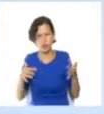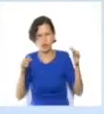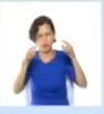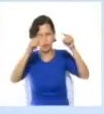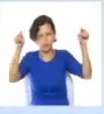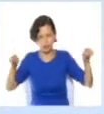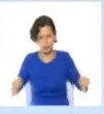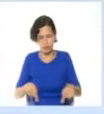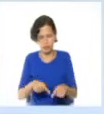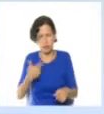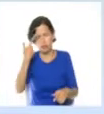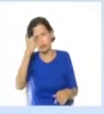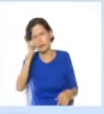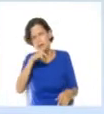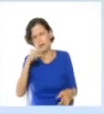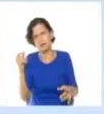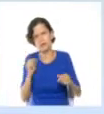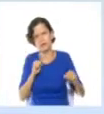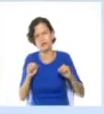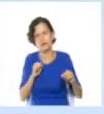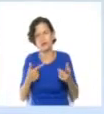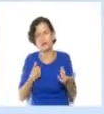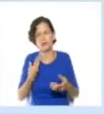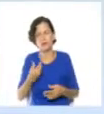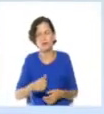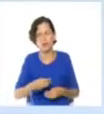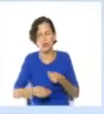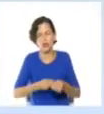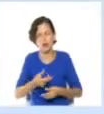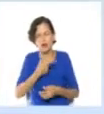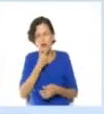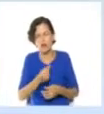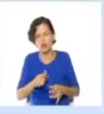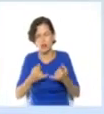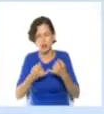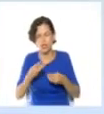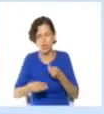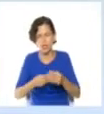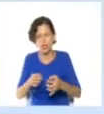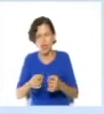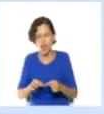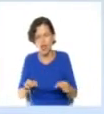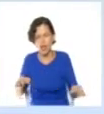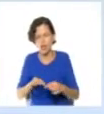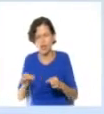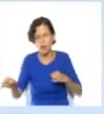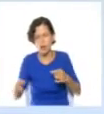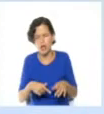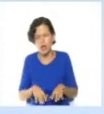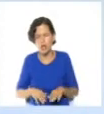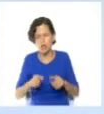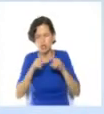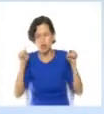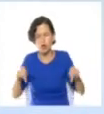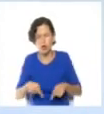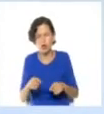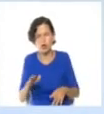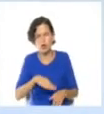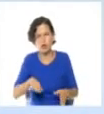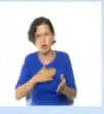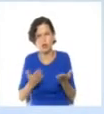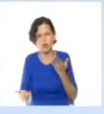para que no se les muevan y sea factible para ellos trazar las líneas que requieren para dividir el cuadro en el cual vamos a hacer la